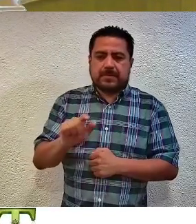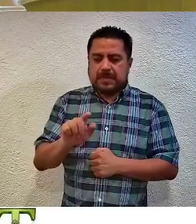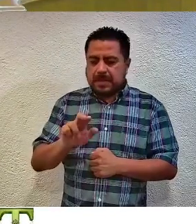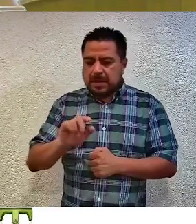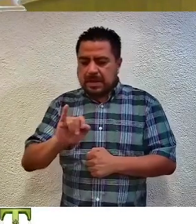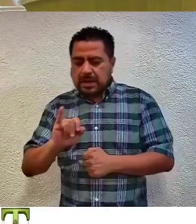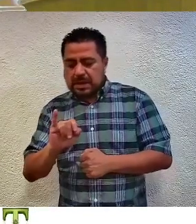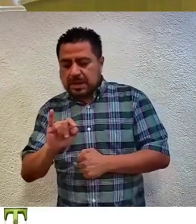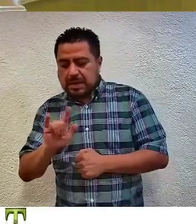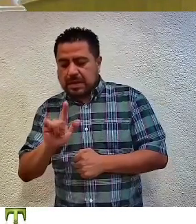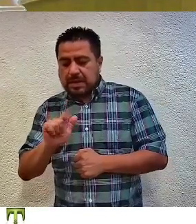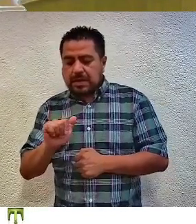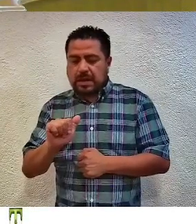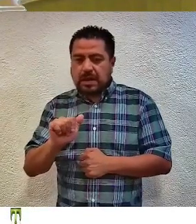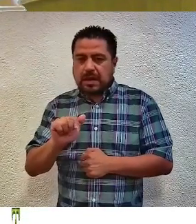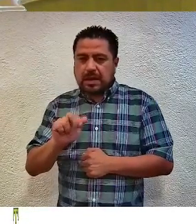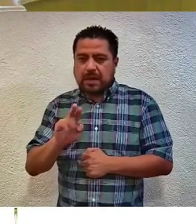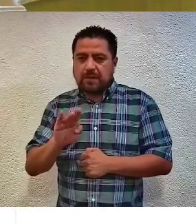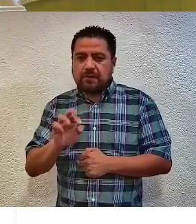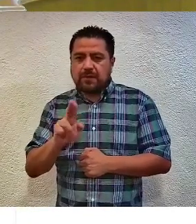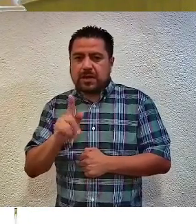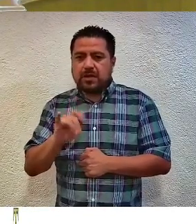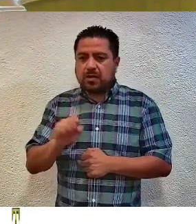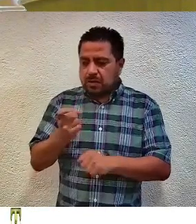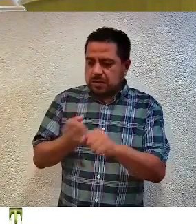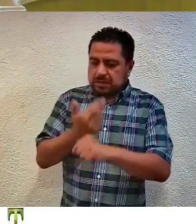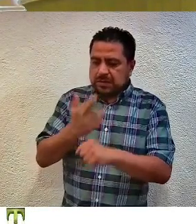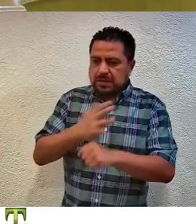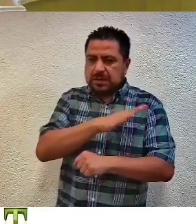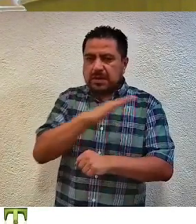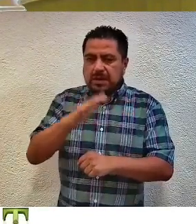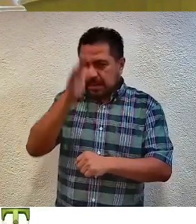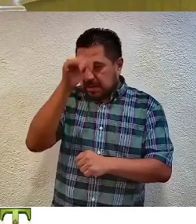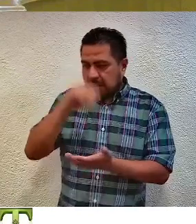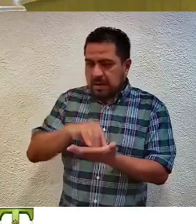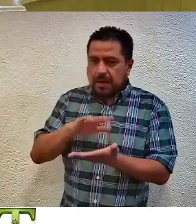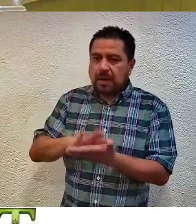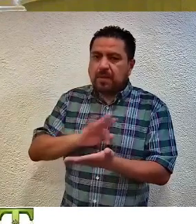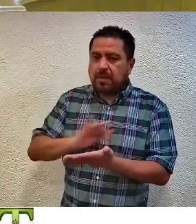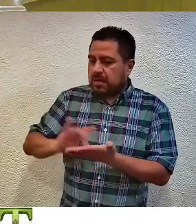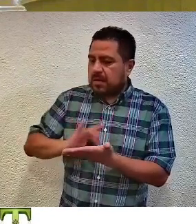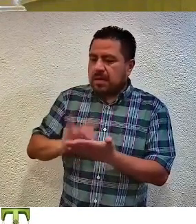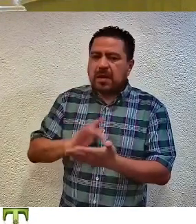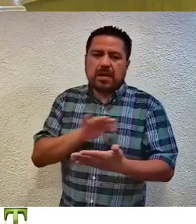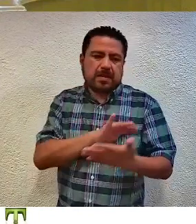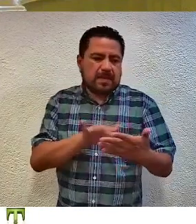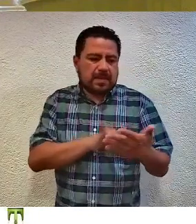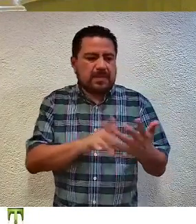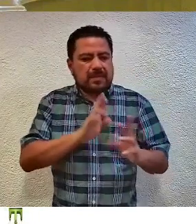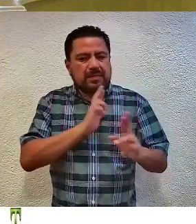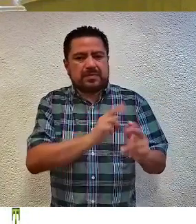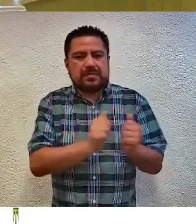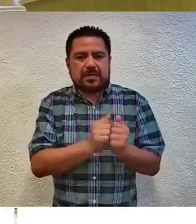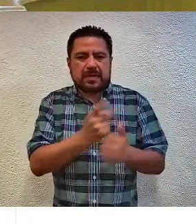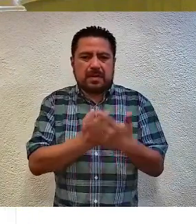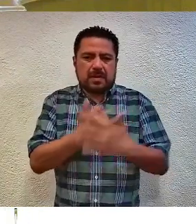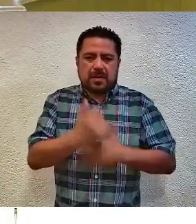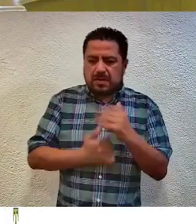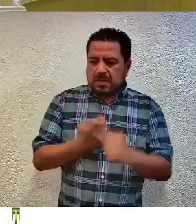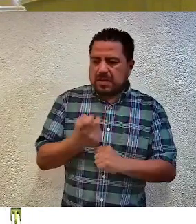Rosa Delgado Brito. Por lo tanto, le solicito, secretario general de acuerdos, nos apoye con la cuenta y los resolutivos del mismo.